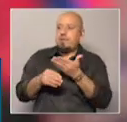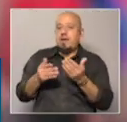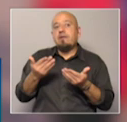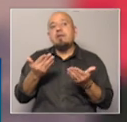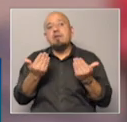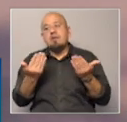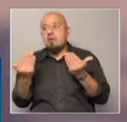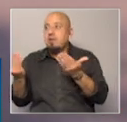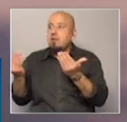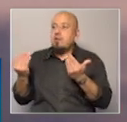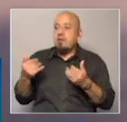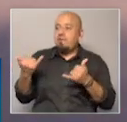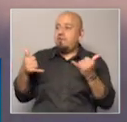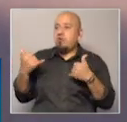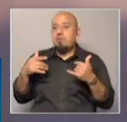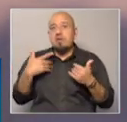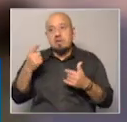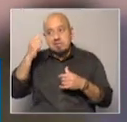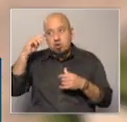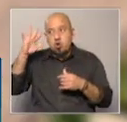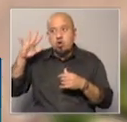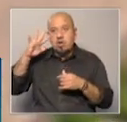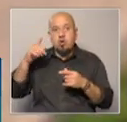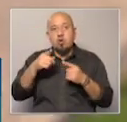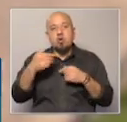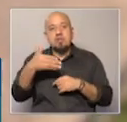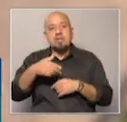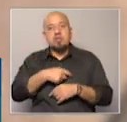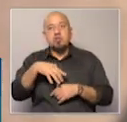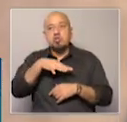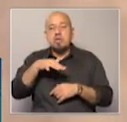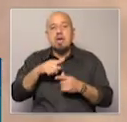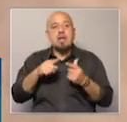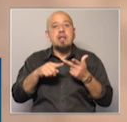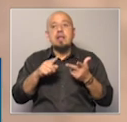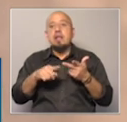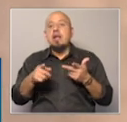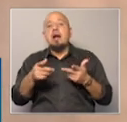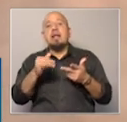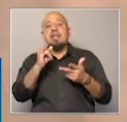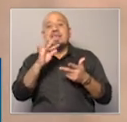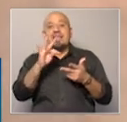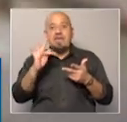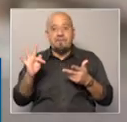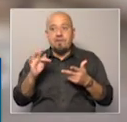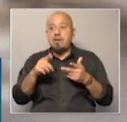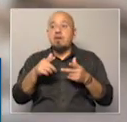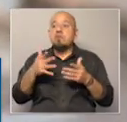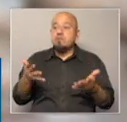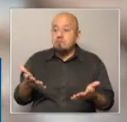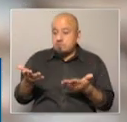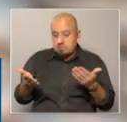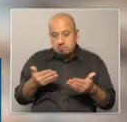de psicólogos, al propio INAU eventualmente, al Instituto Técnico Forense o a los equipos técnicos de la propia justicia de